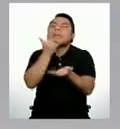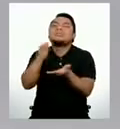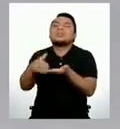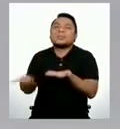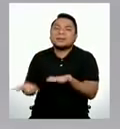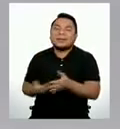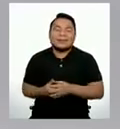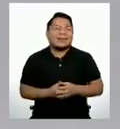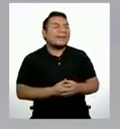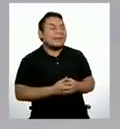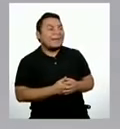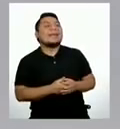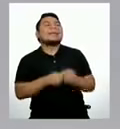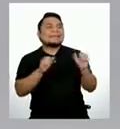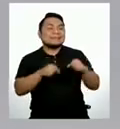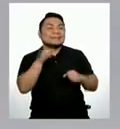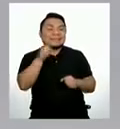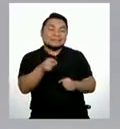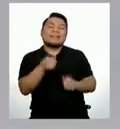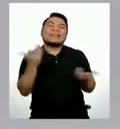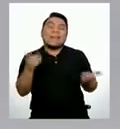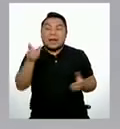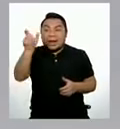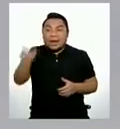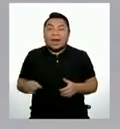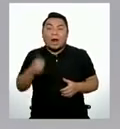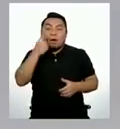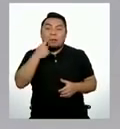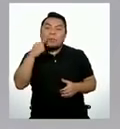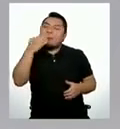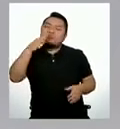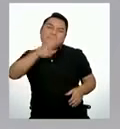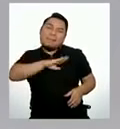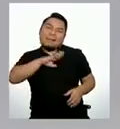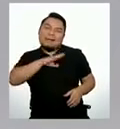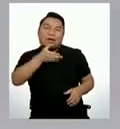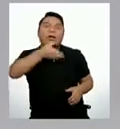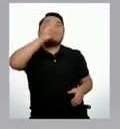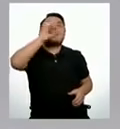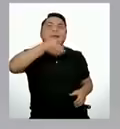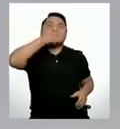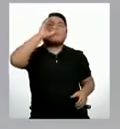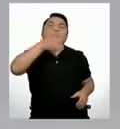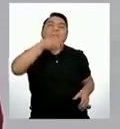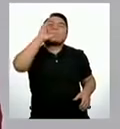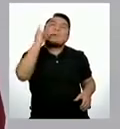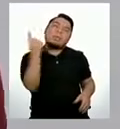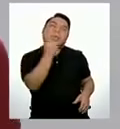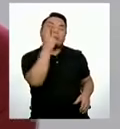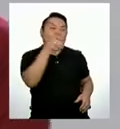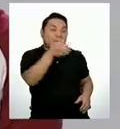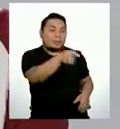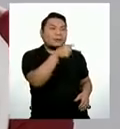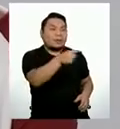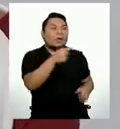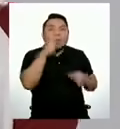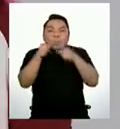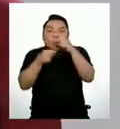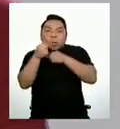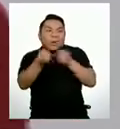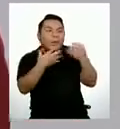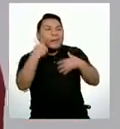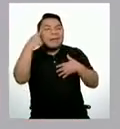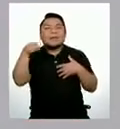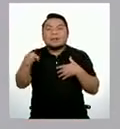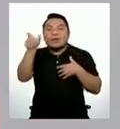El problema fue que un mal amigo emborrachó al hombre y lo obligó a contar su secreto para robarse el acuario.